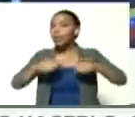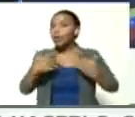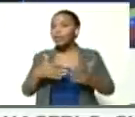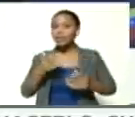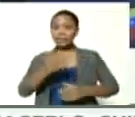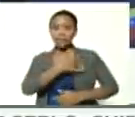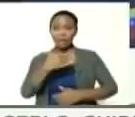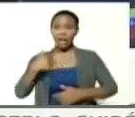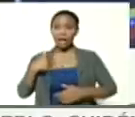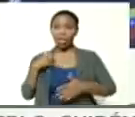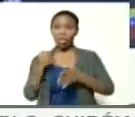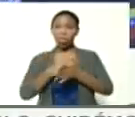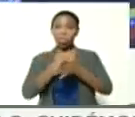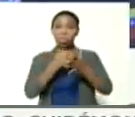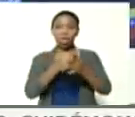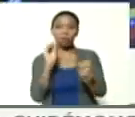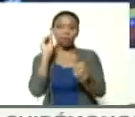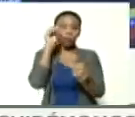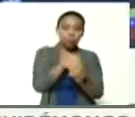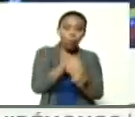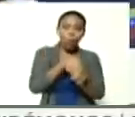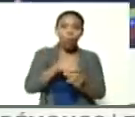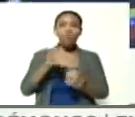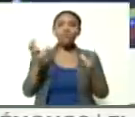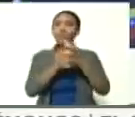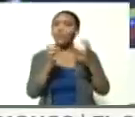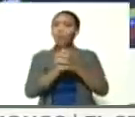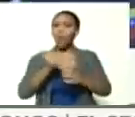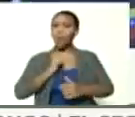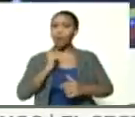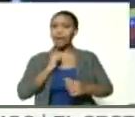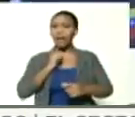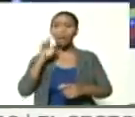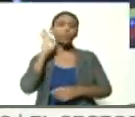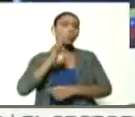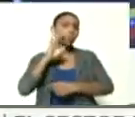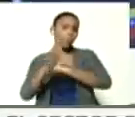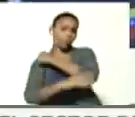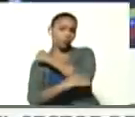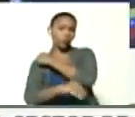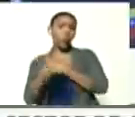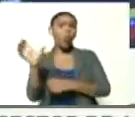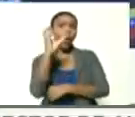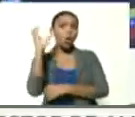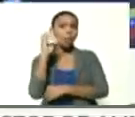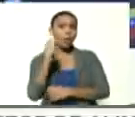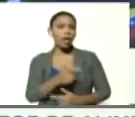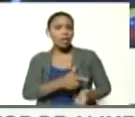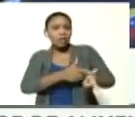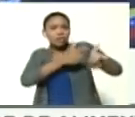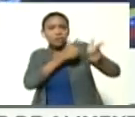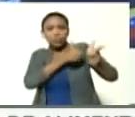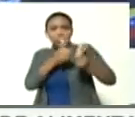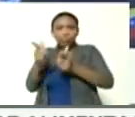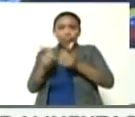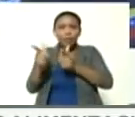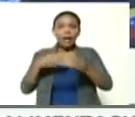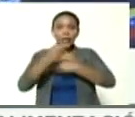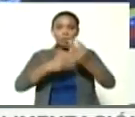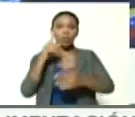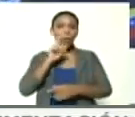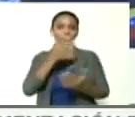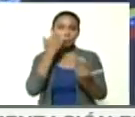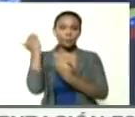pretende ser invadido por grupo cualquiera, irregular colombiano, armado, delincuente.